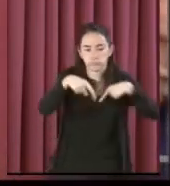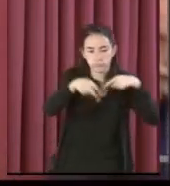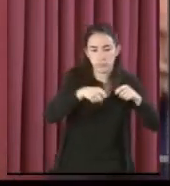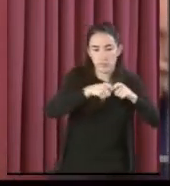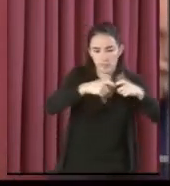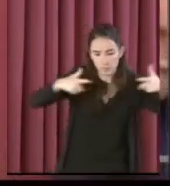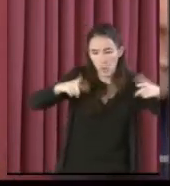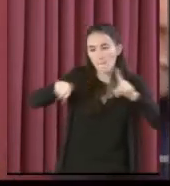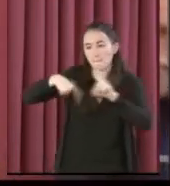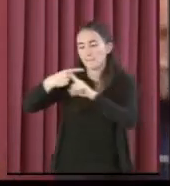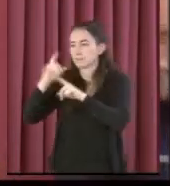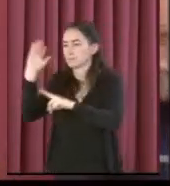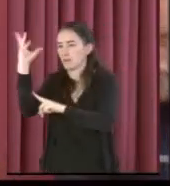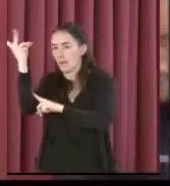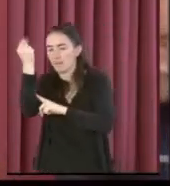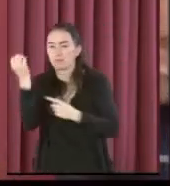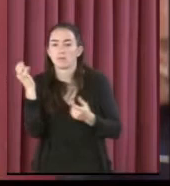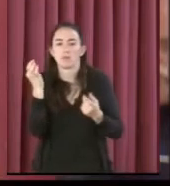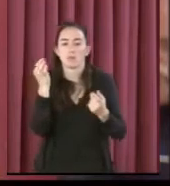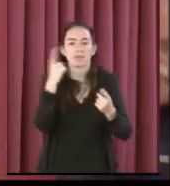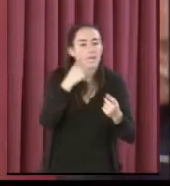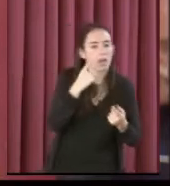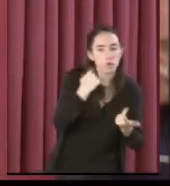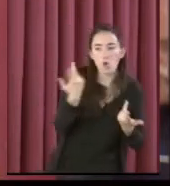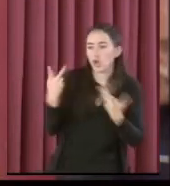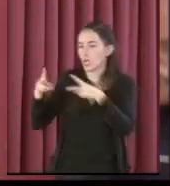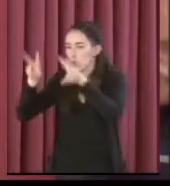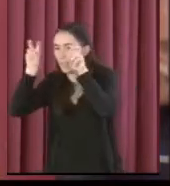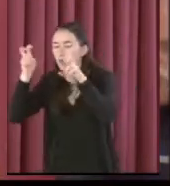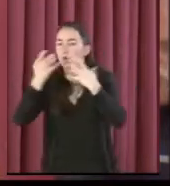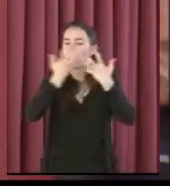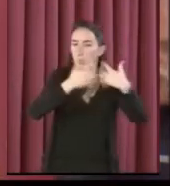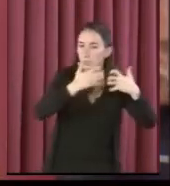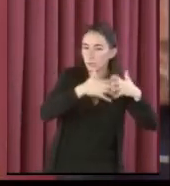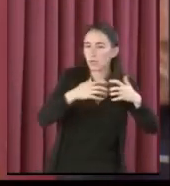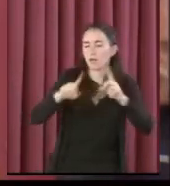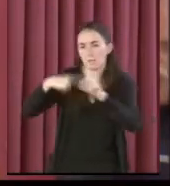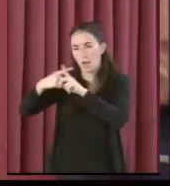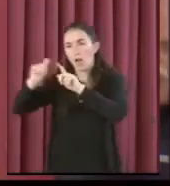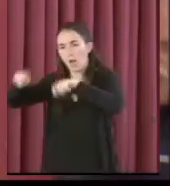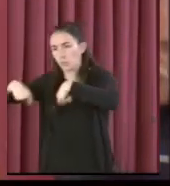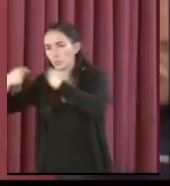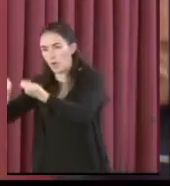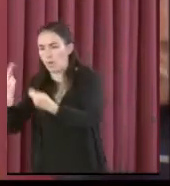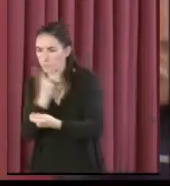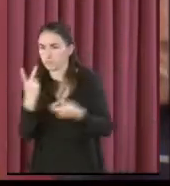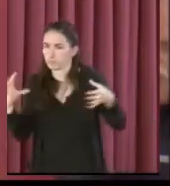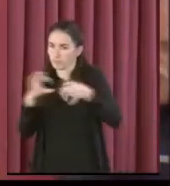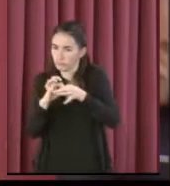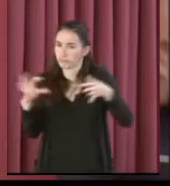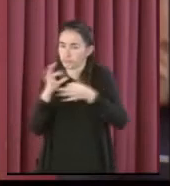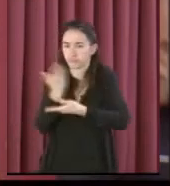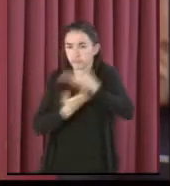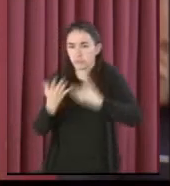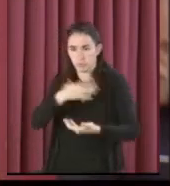medio ambiente, entre tradición e innovación, entre industria y naturaleza. Y eso es un bien singular